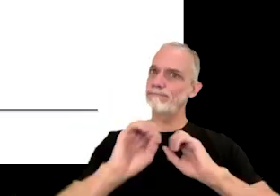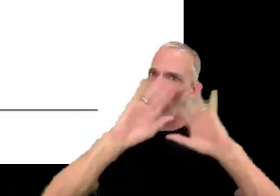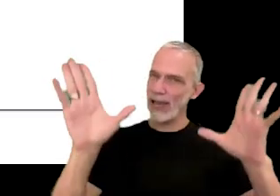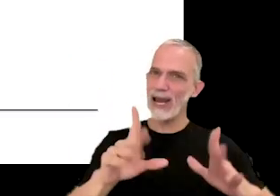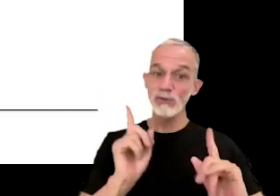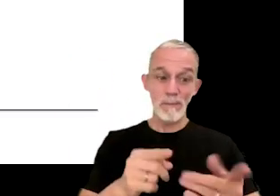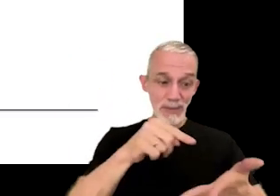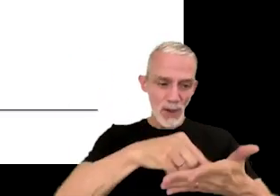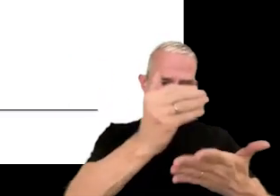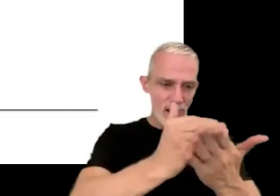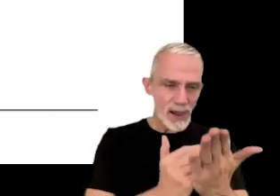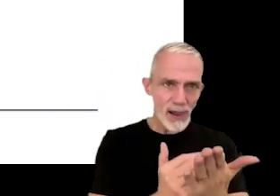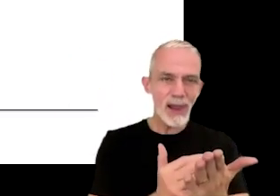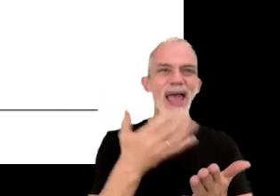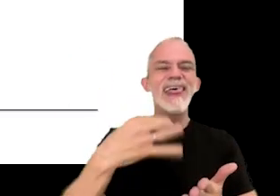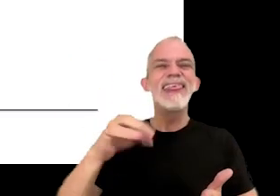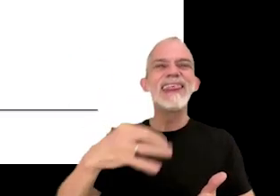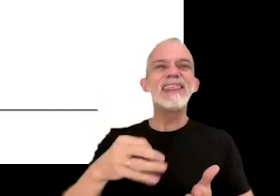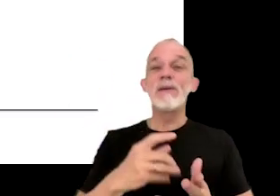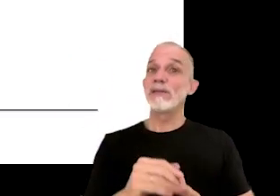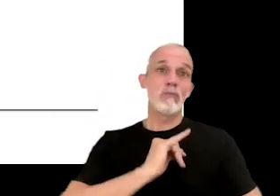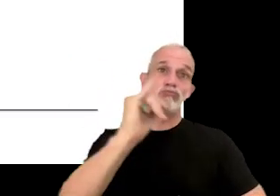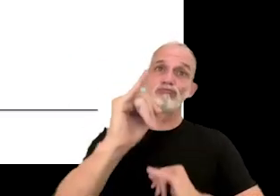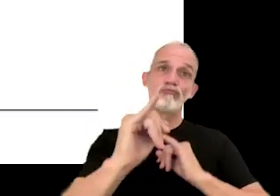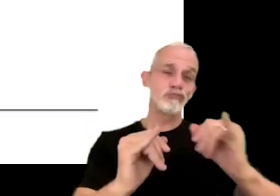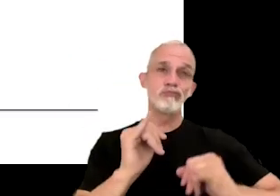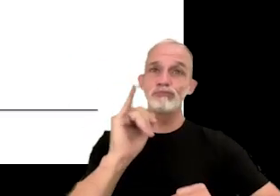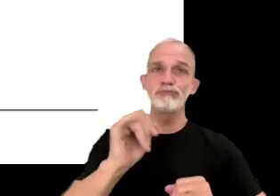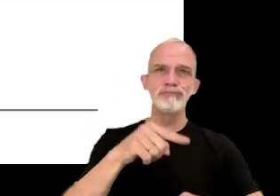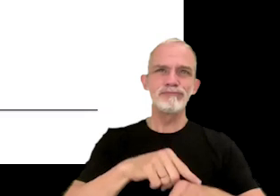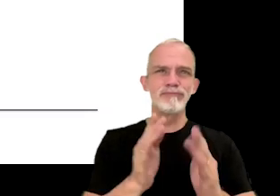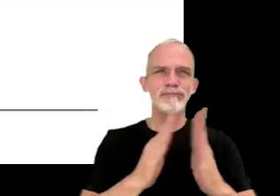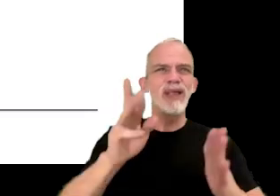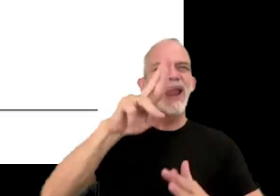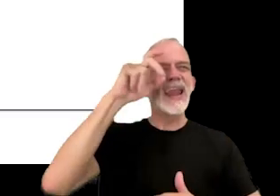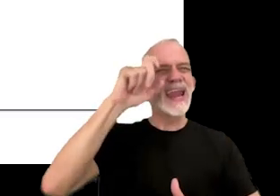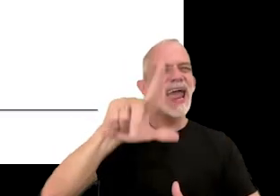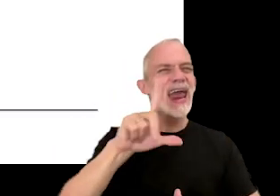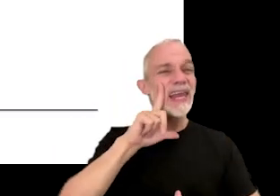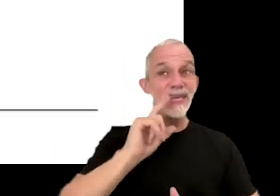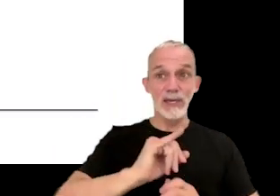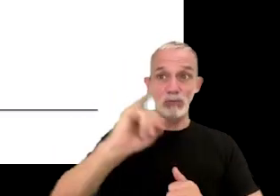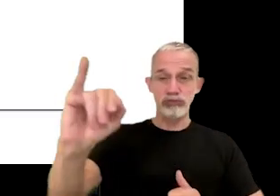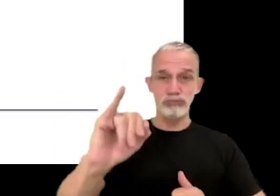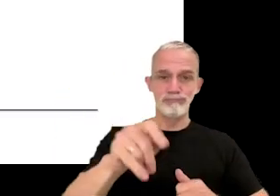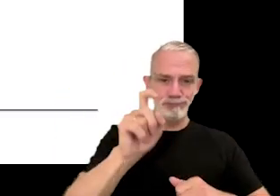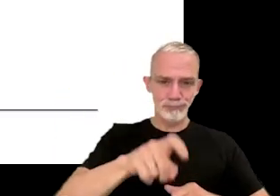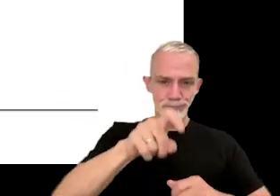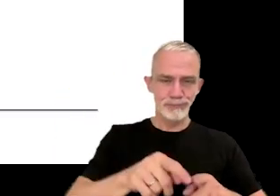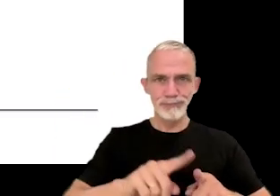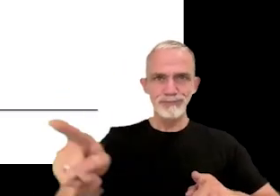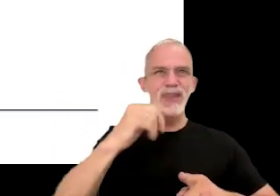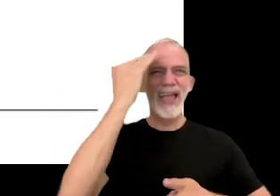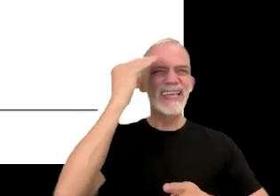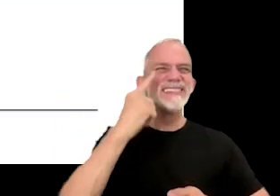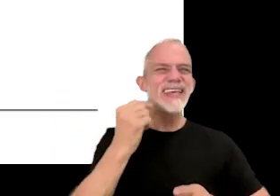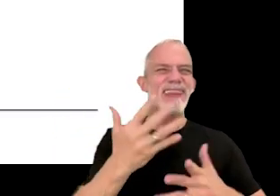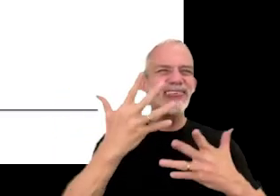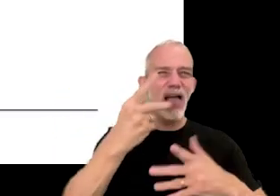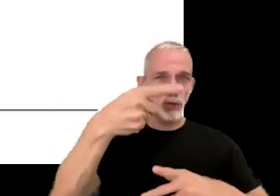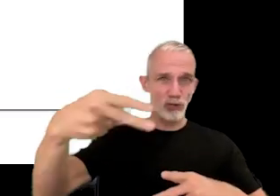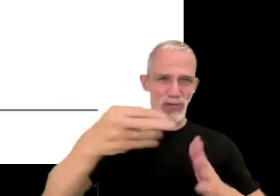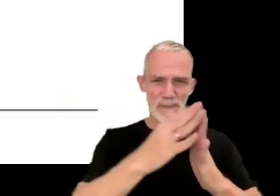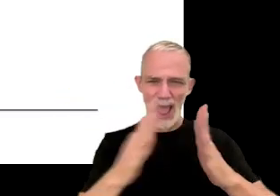mismas deben ser informadas dentro del RELI, considerando los 15 días corridos